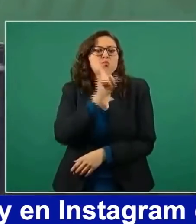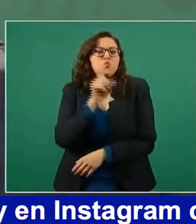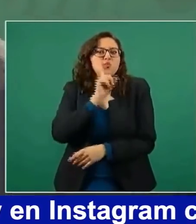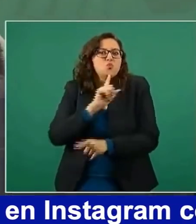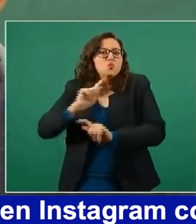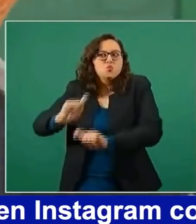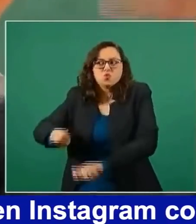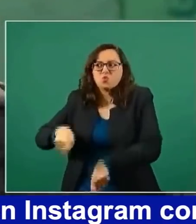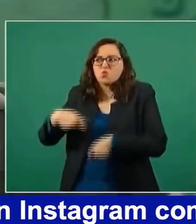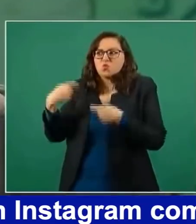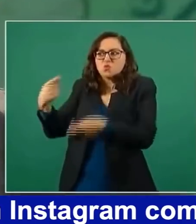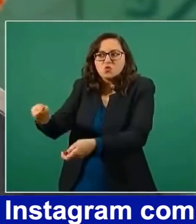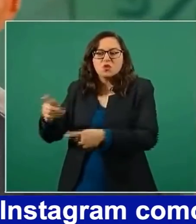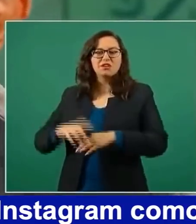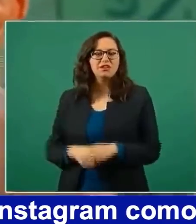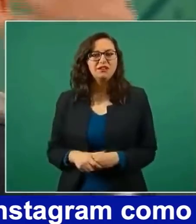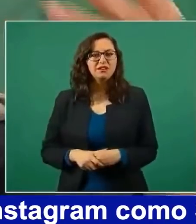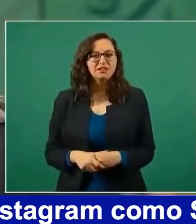venimos de un movimiento